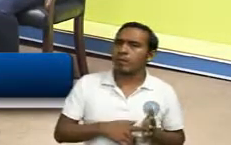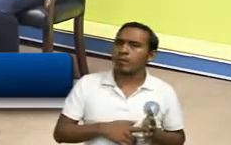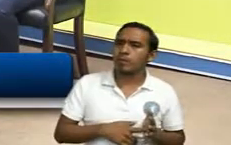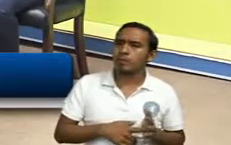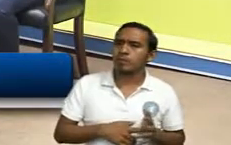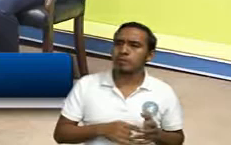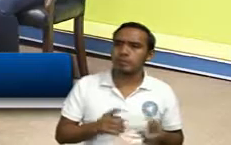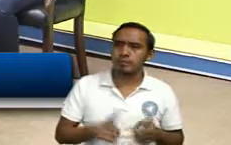el Alzheimer,